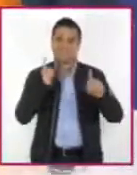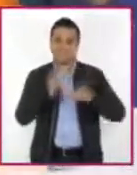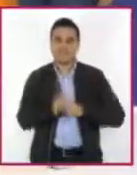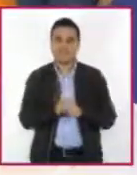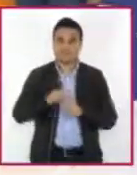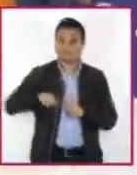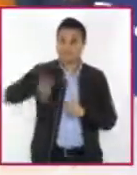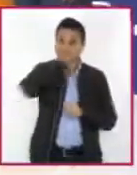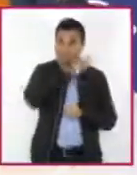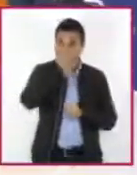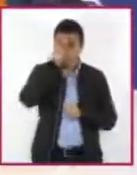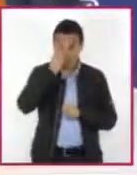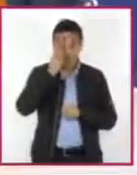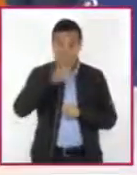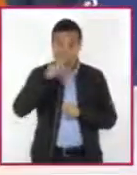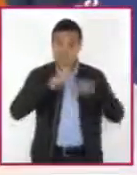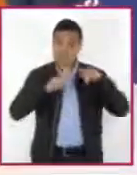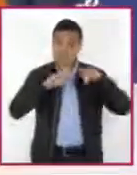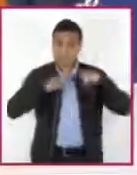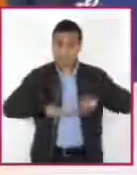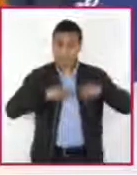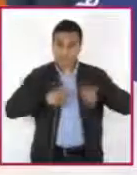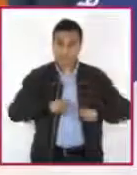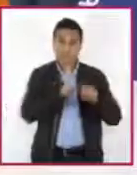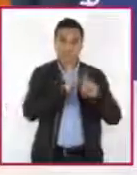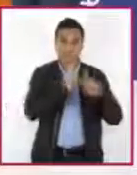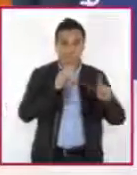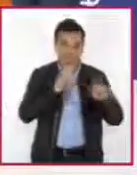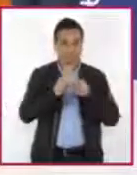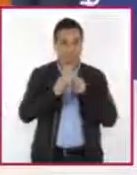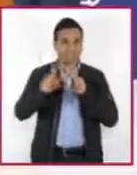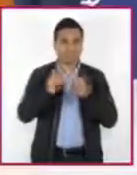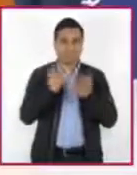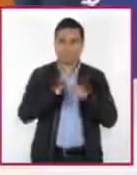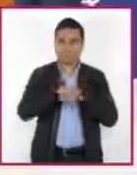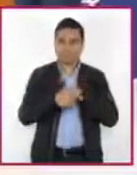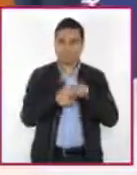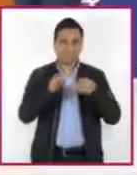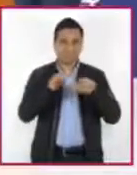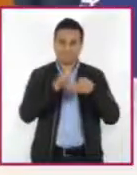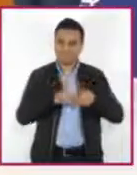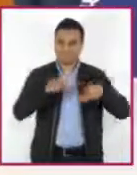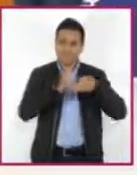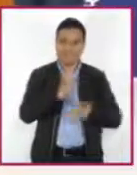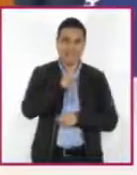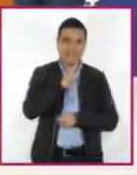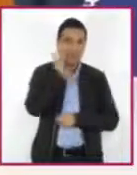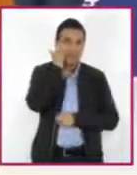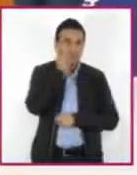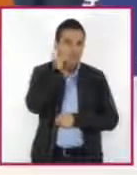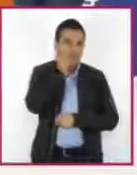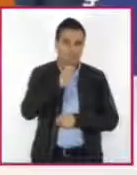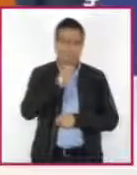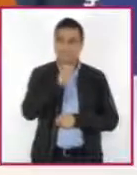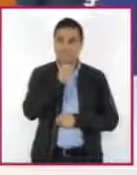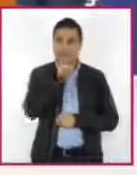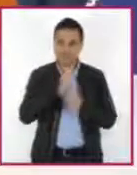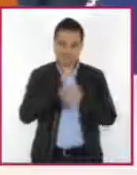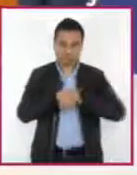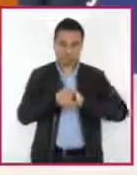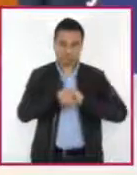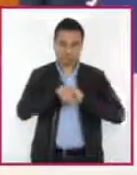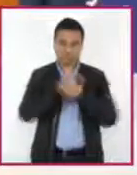sana distancia y lavarse constantemente las manos con agua y abundante jabón al menos 20 segundos. Al salir de casa,